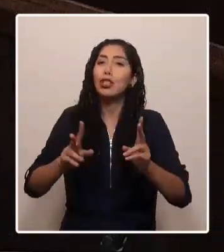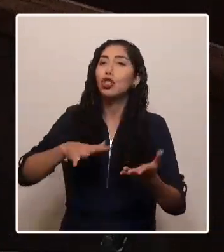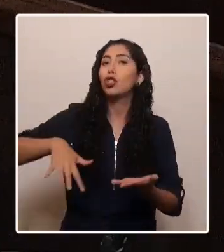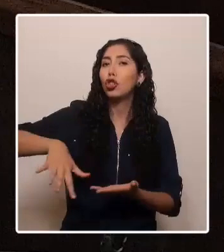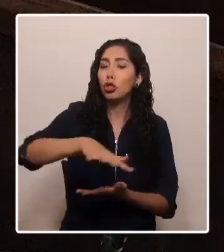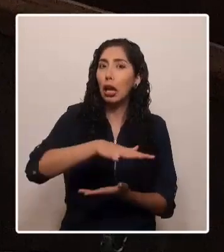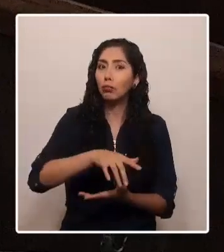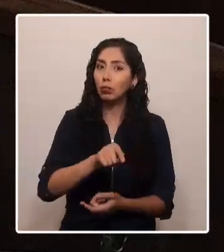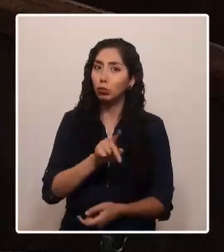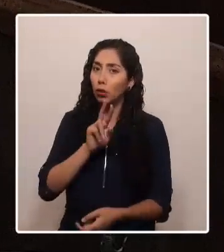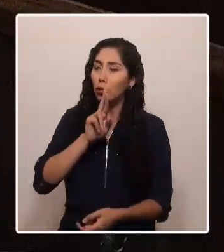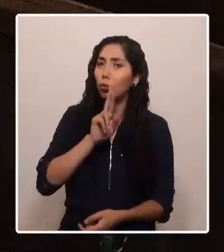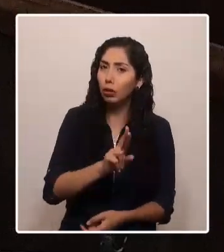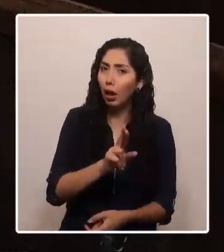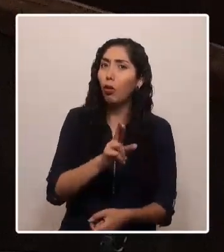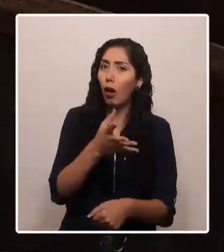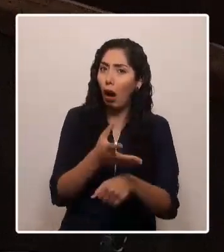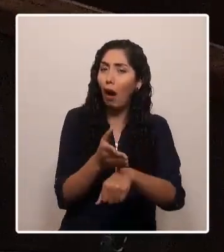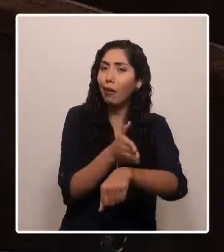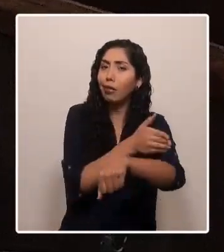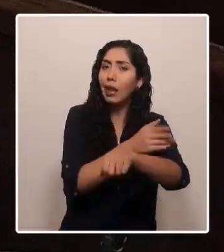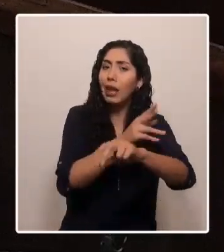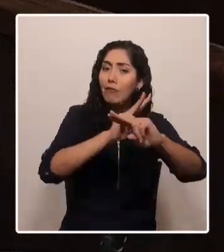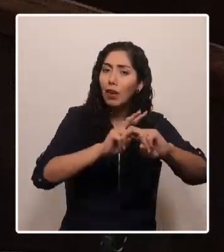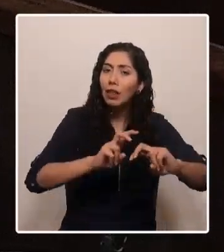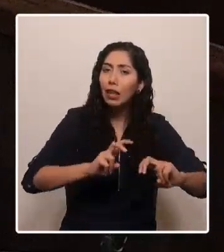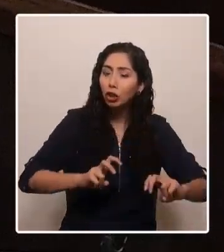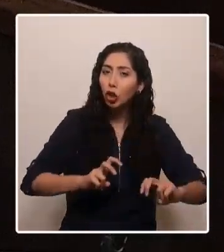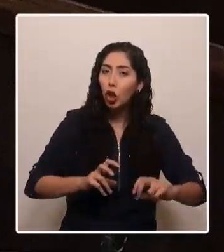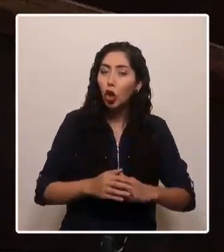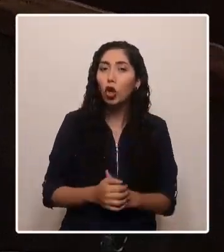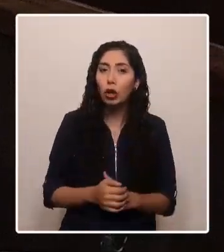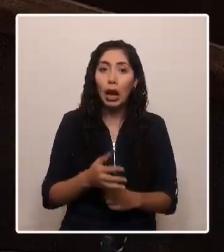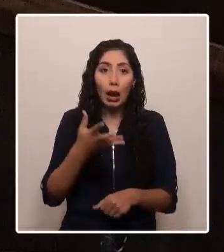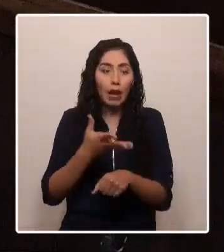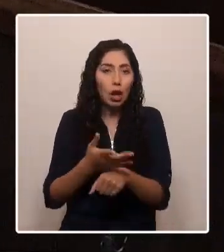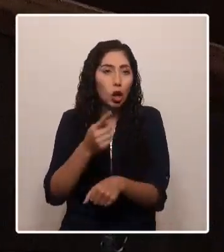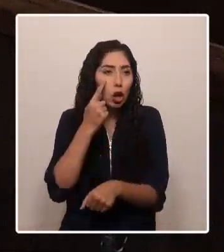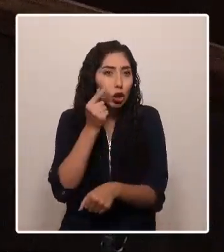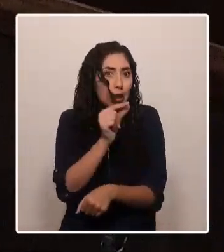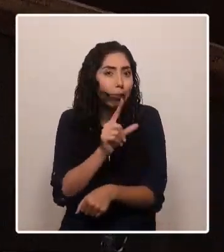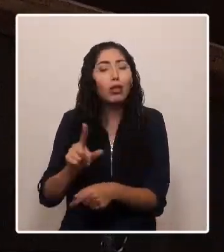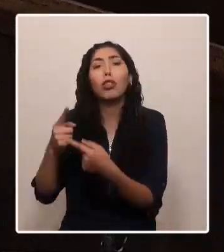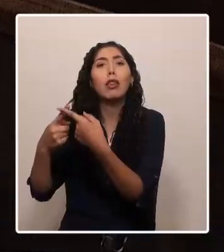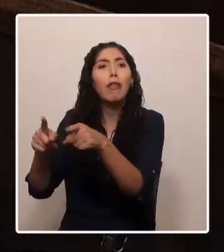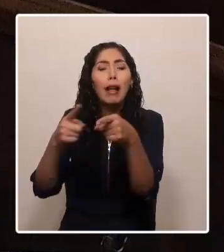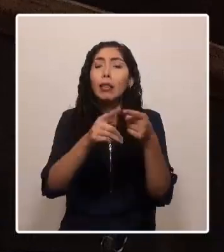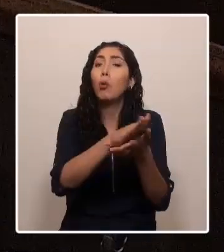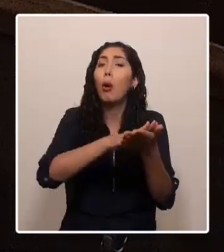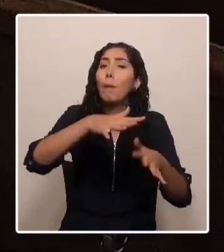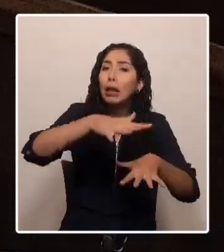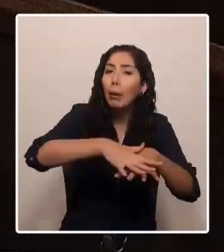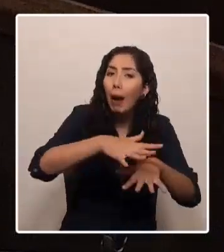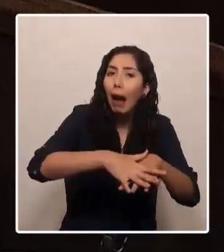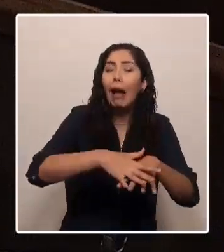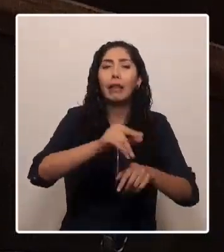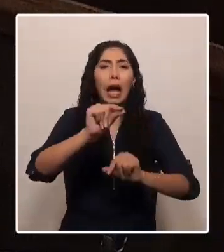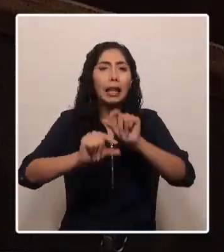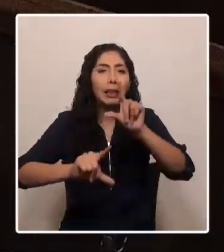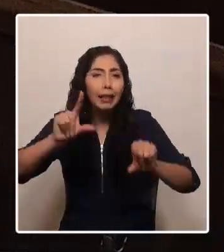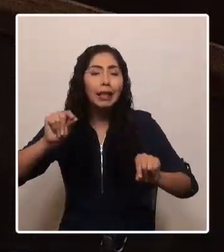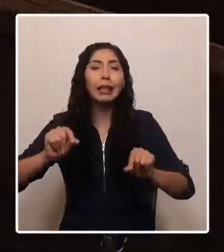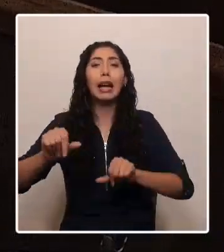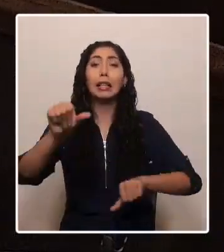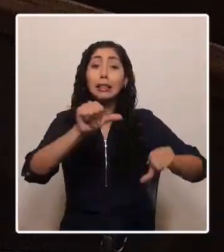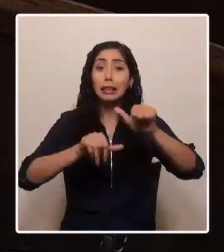parte de una investigación donde se incorporaron conocimientos provenientes de distintas disciplinas, como las matemáticas, estadísticas, ciencias sociales, entre